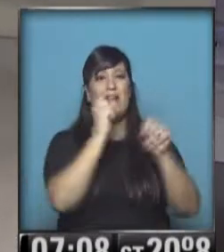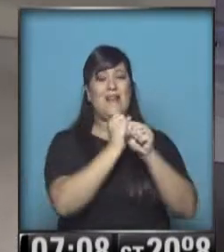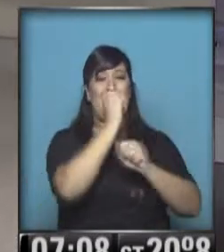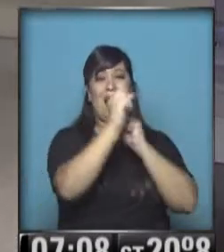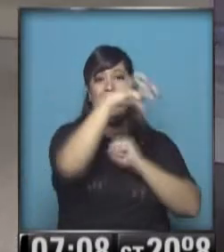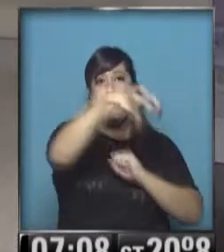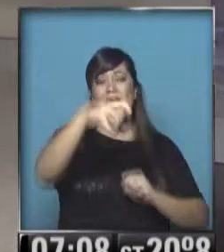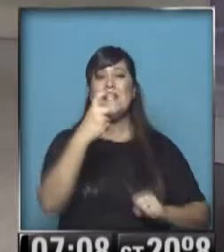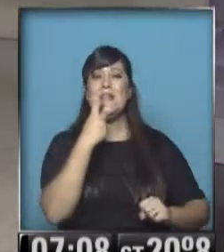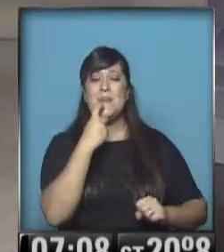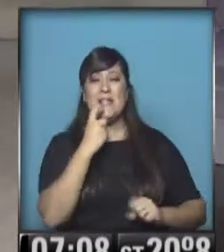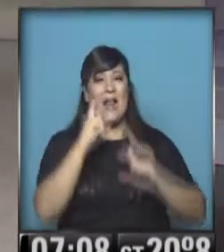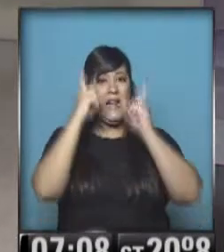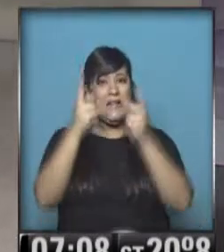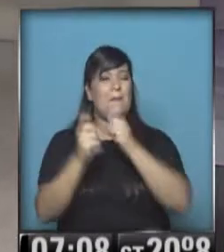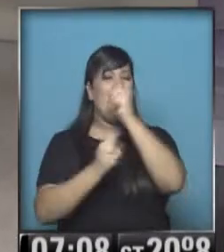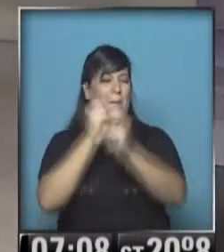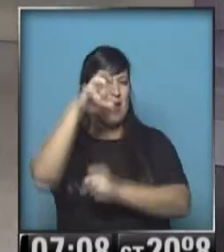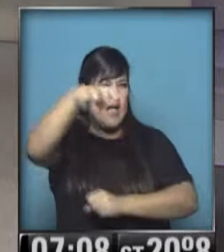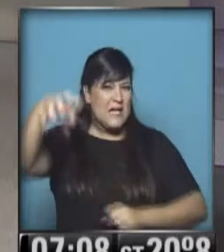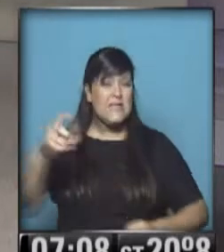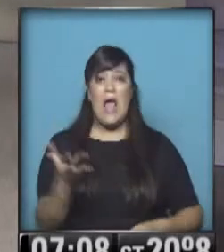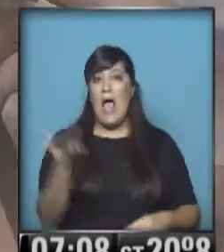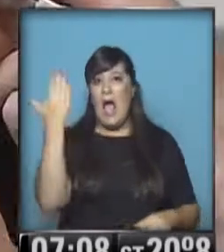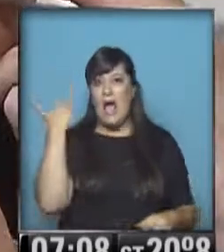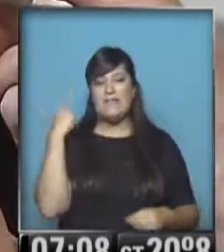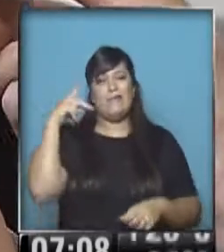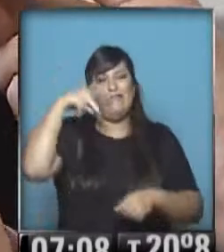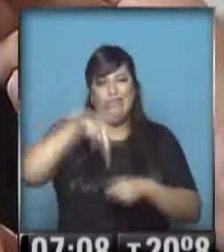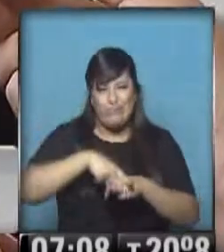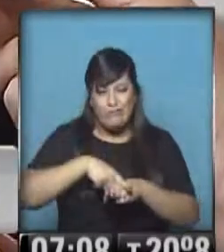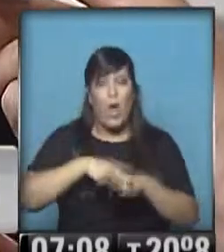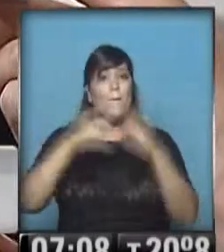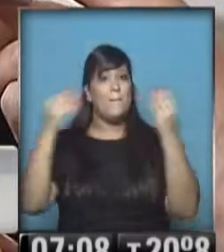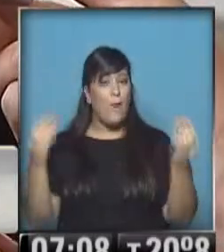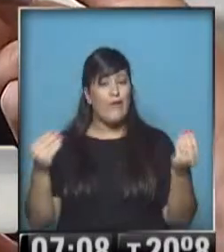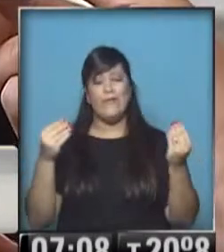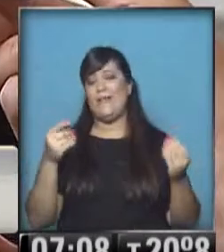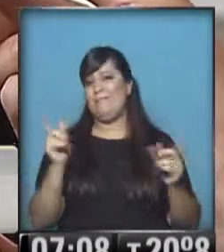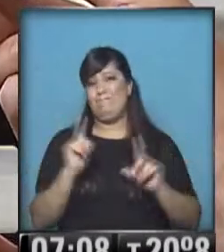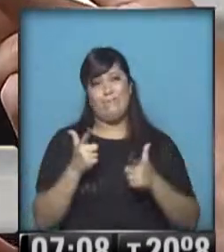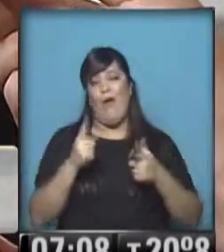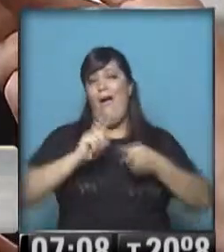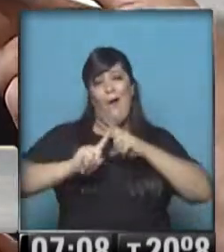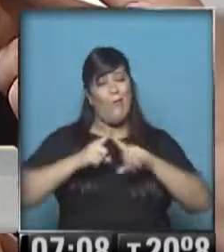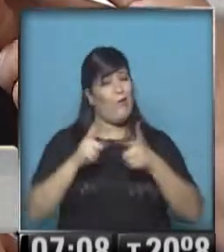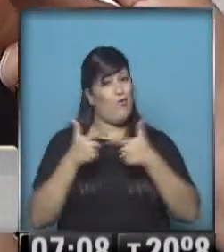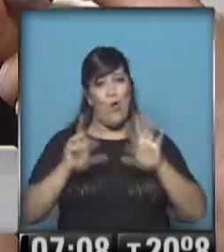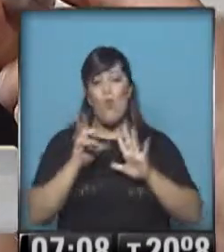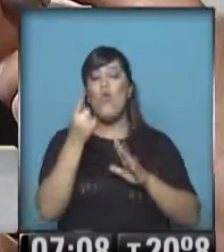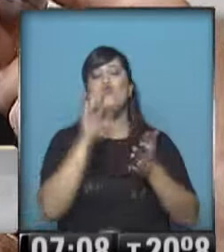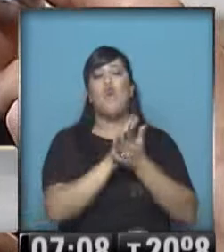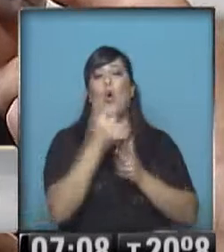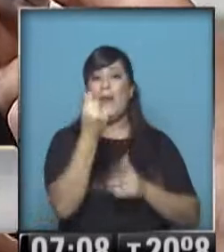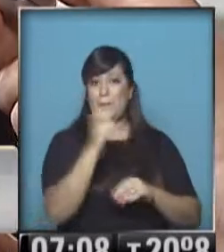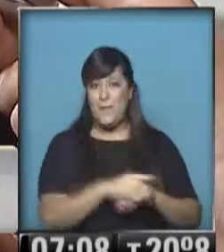y las empresas del sector. Bueno, ayer tuvieron que pasar un cuarto intermedio porque no llegaban a un acuerdo a la cifra. Claro, le